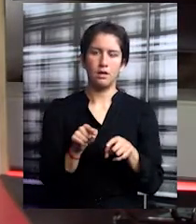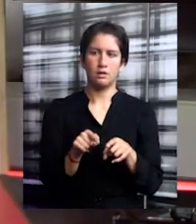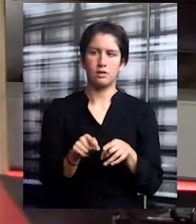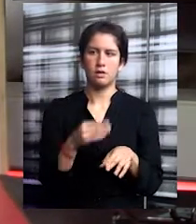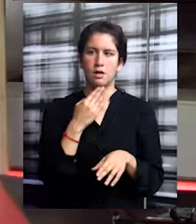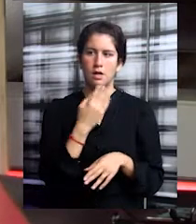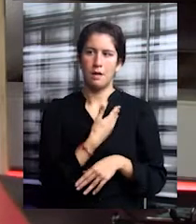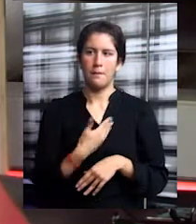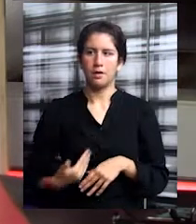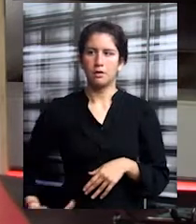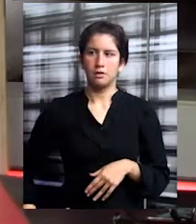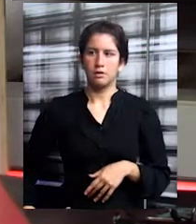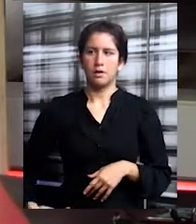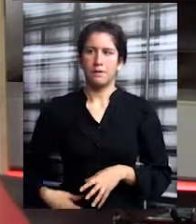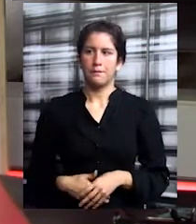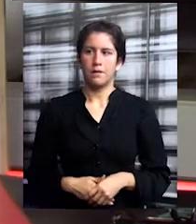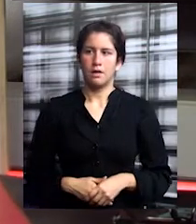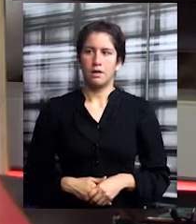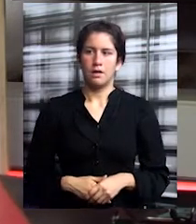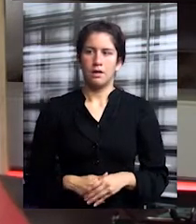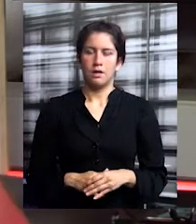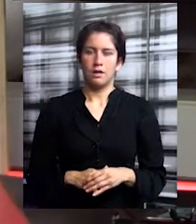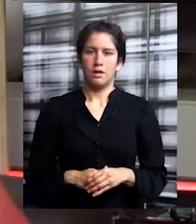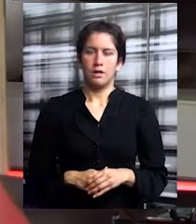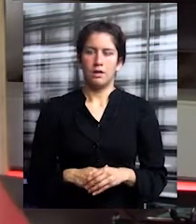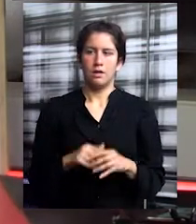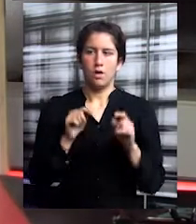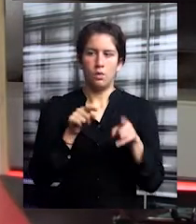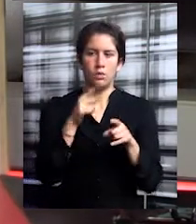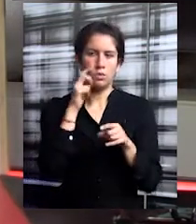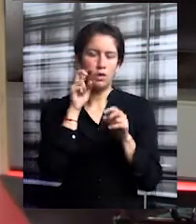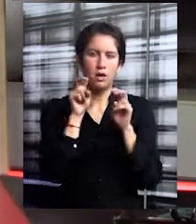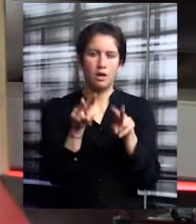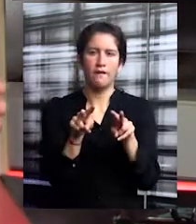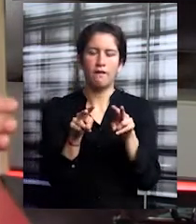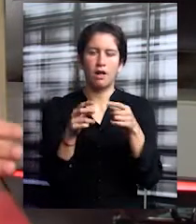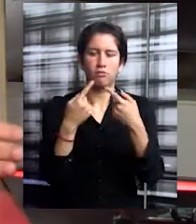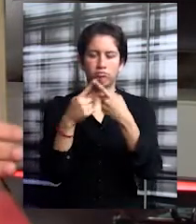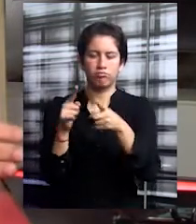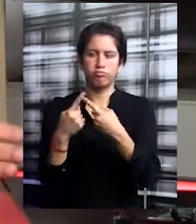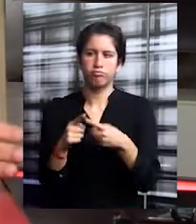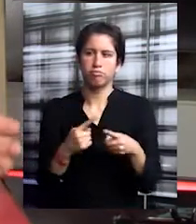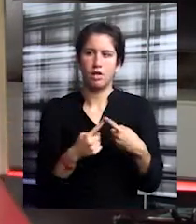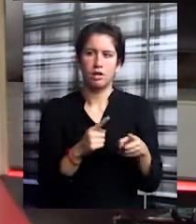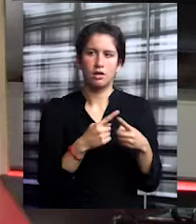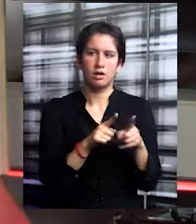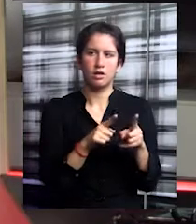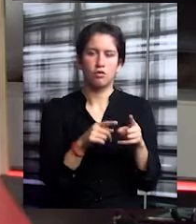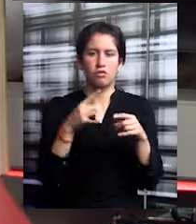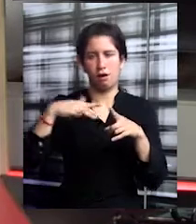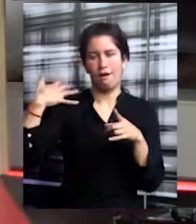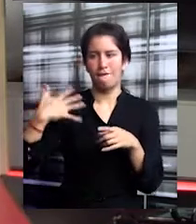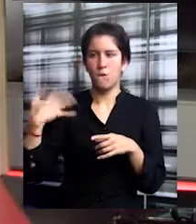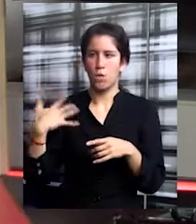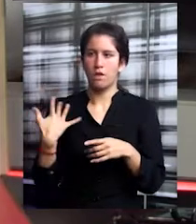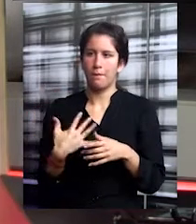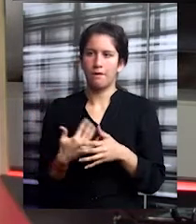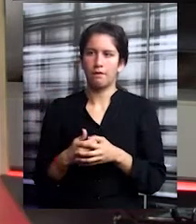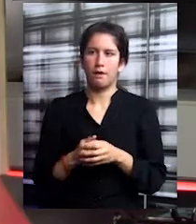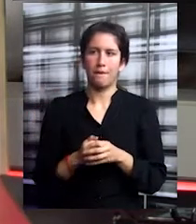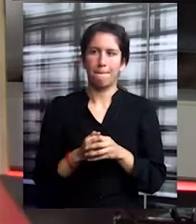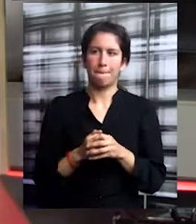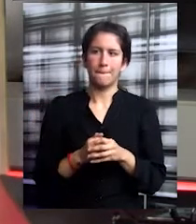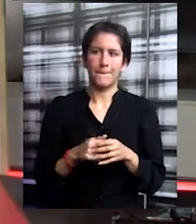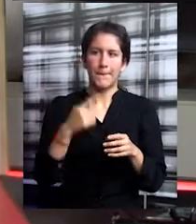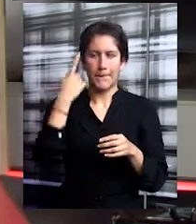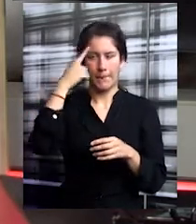estar presente, o el mismo hecho, por ejemplo, de las distintas reuniones que uno tiene que tener con los distintos CEREMI, que son tan fundamentales, lo que es la gestión de